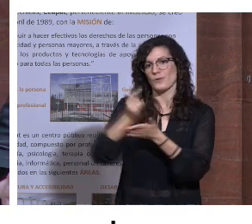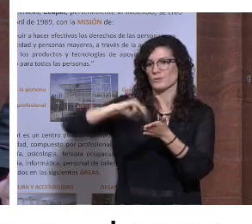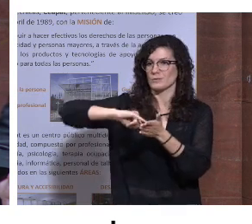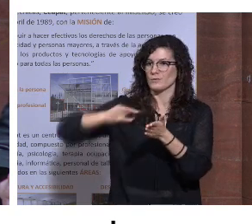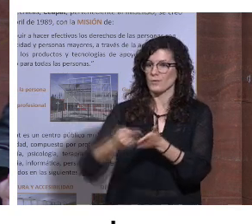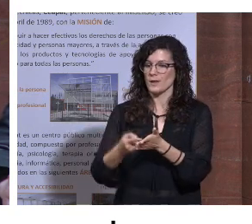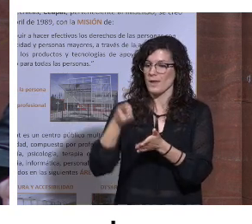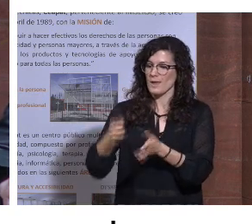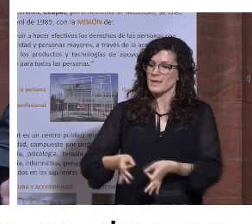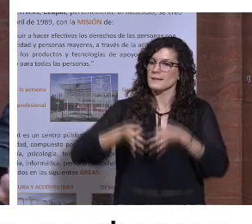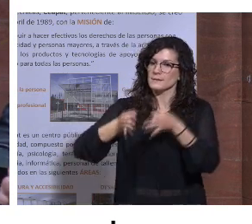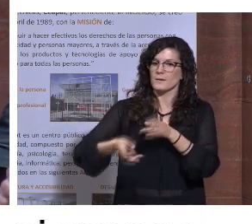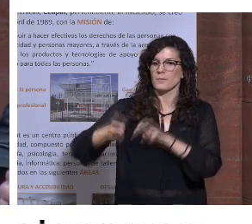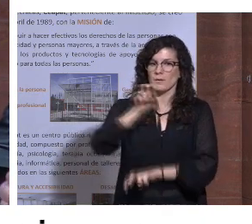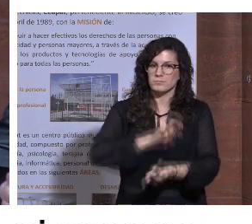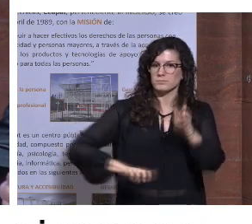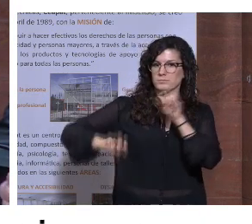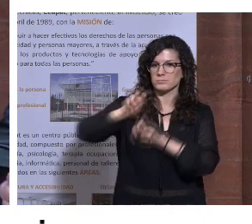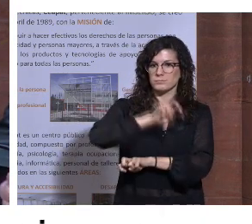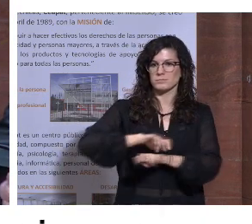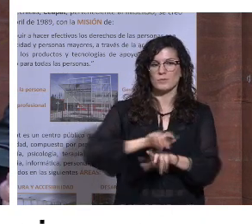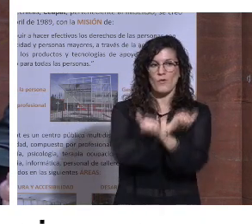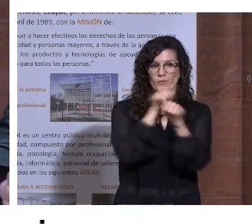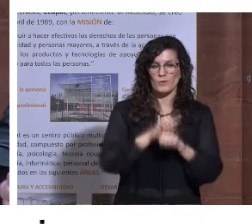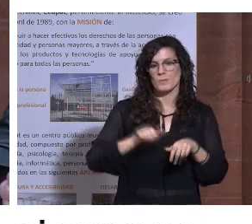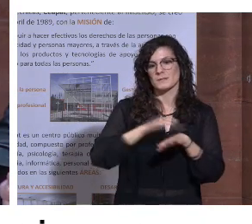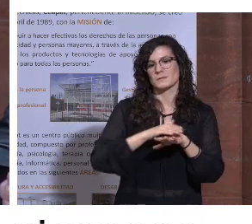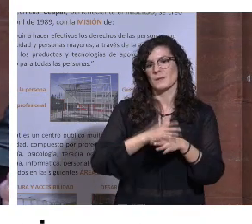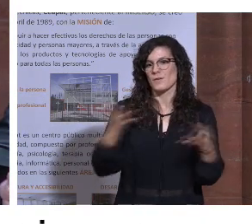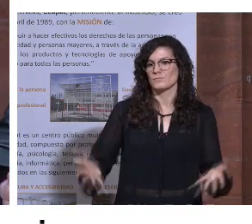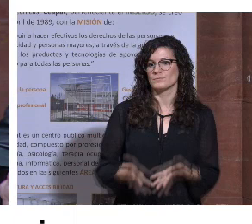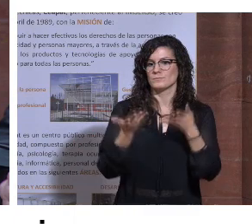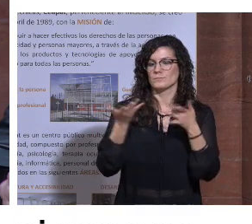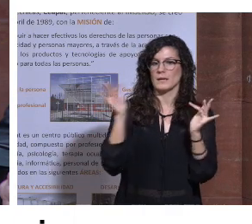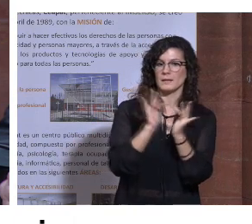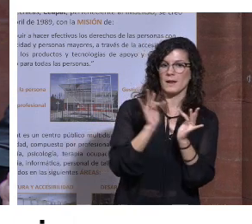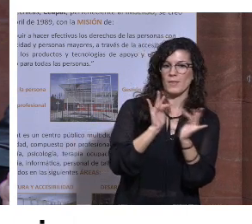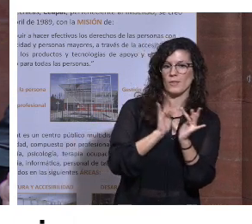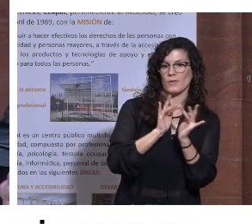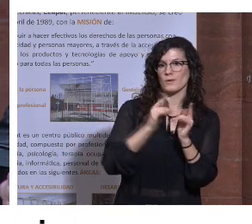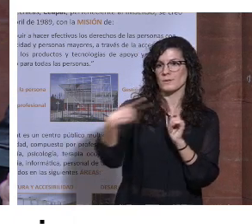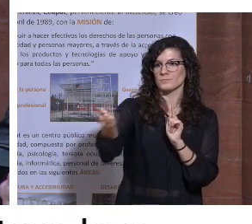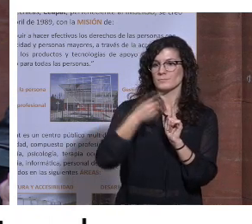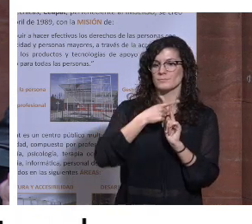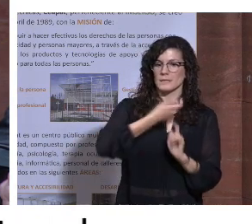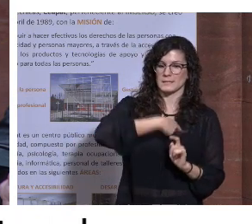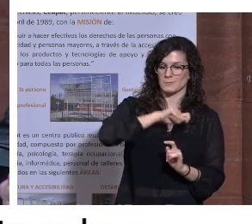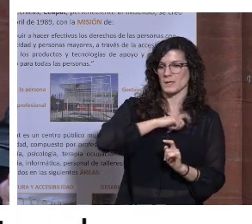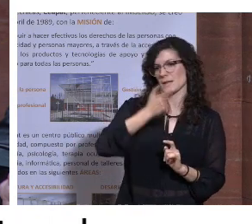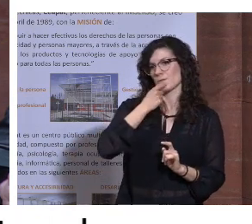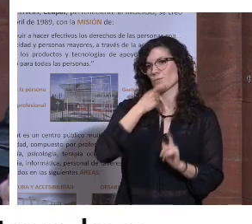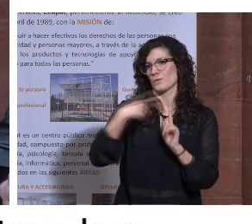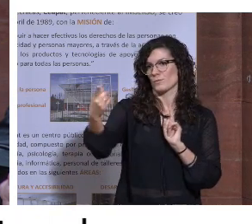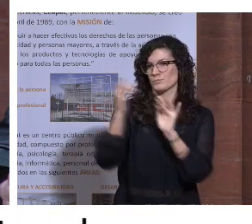siempre está buscando formas de fomentar las relaciones bilaterales entre el Reino Unido y España.